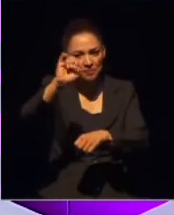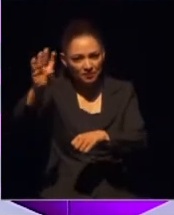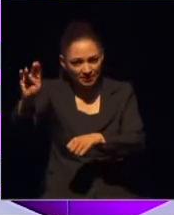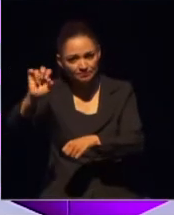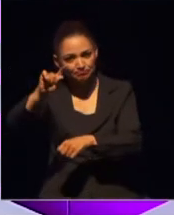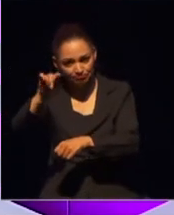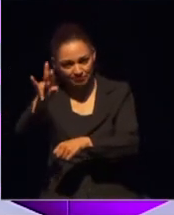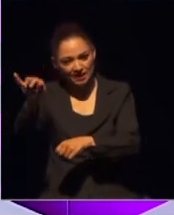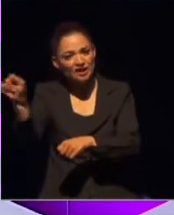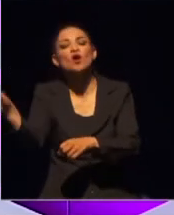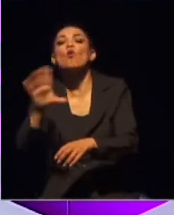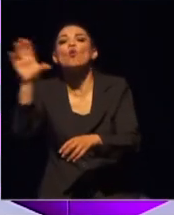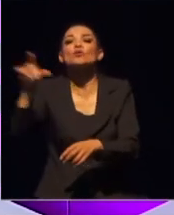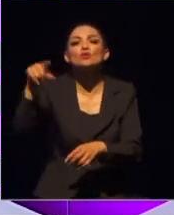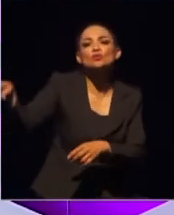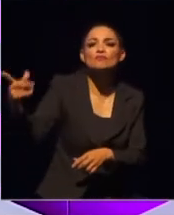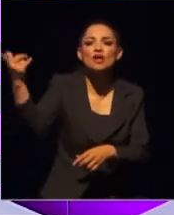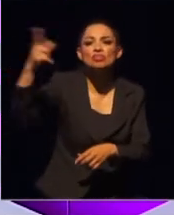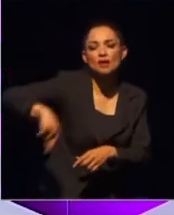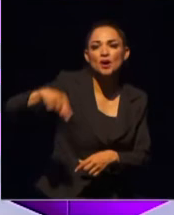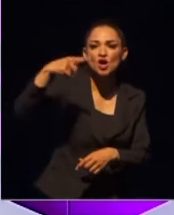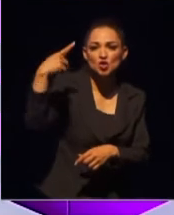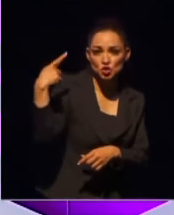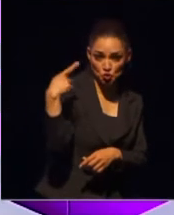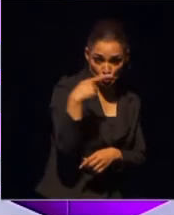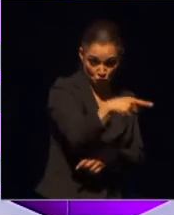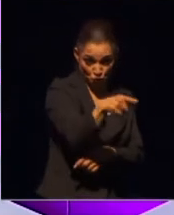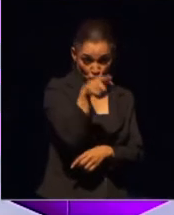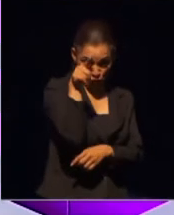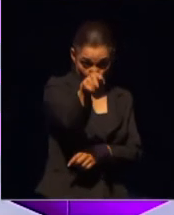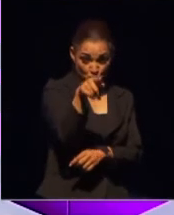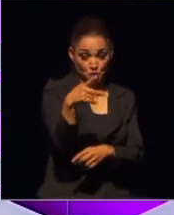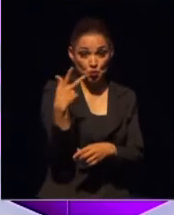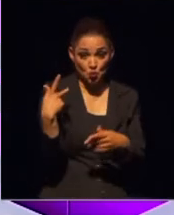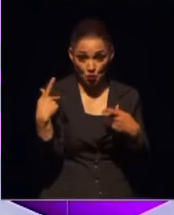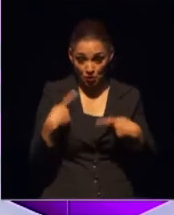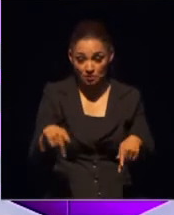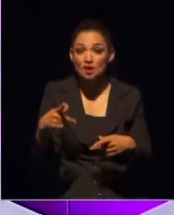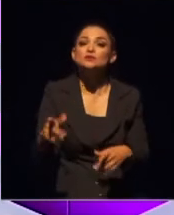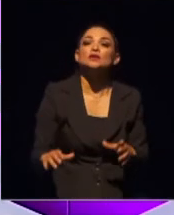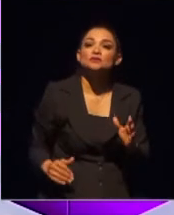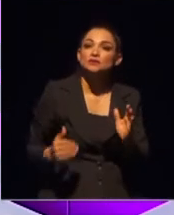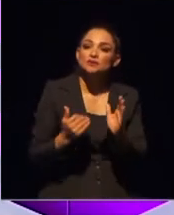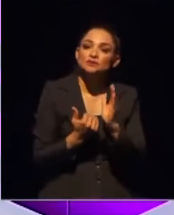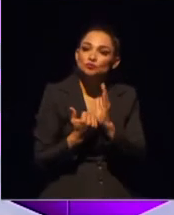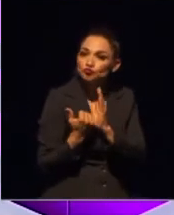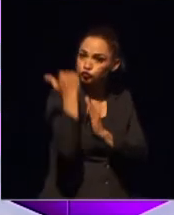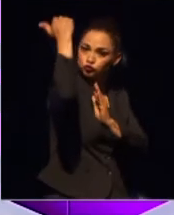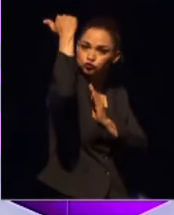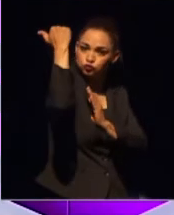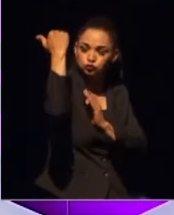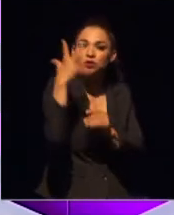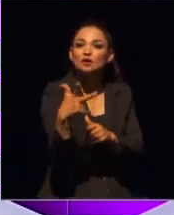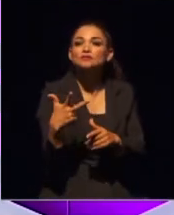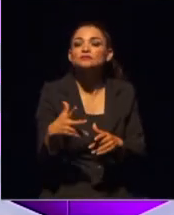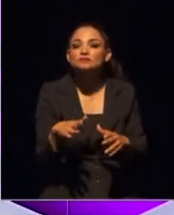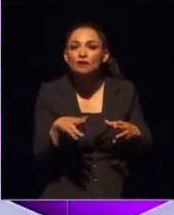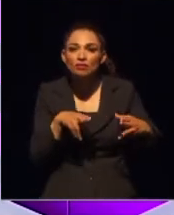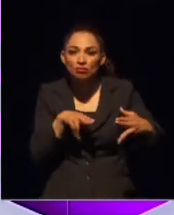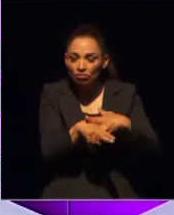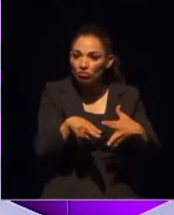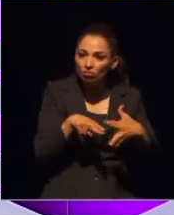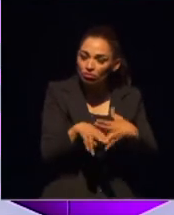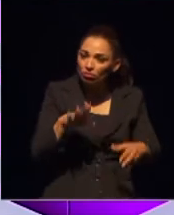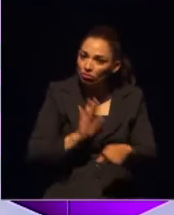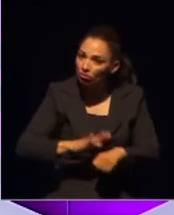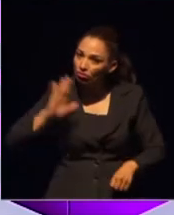mandaban tú y tu jefe en el Ayuntamiento de Culiacán en el 2011, se dispararon los delitos y las incidencias delictivas.